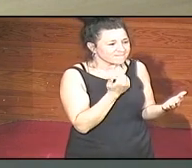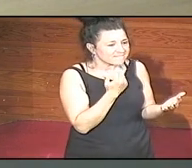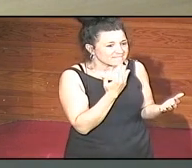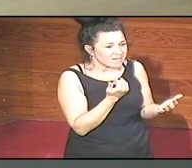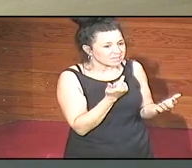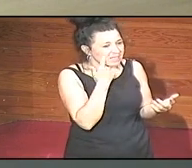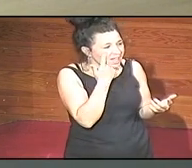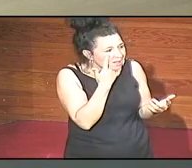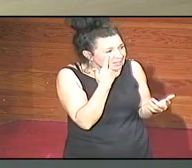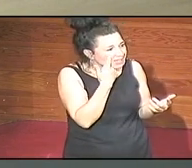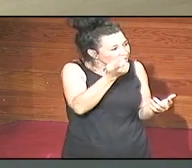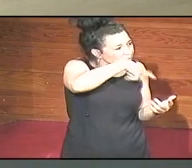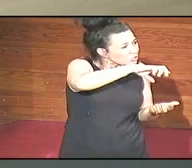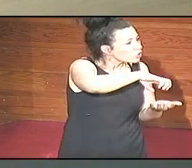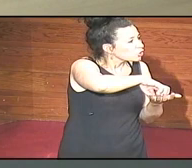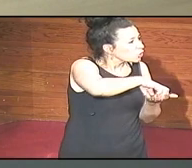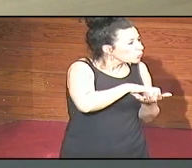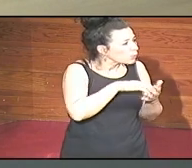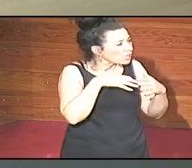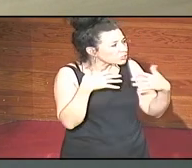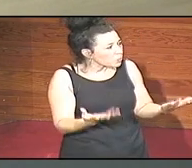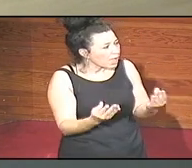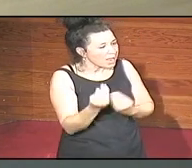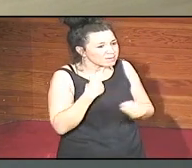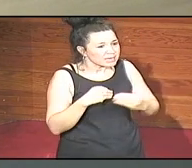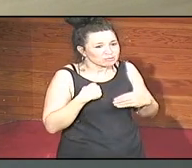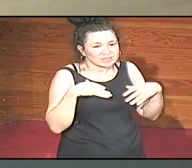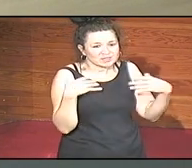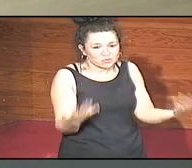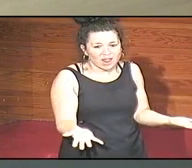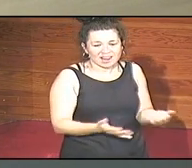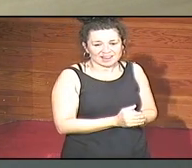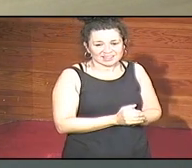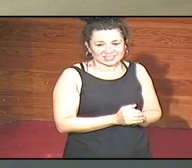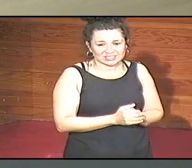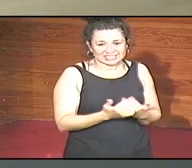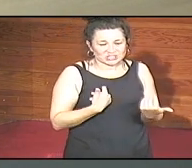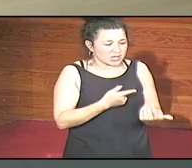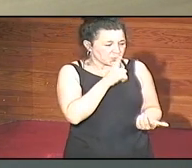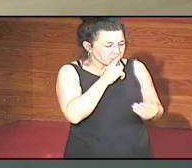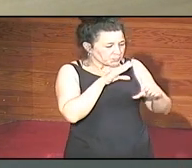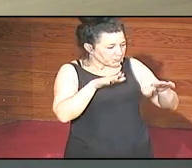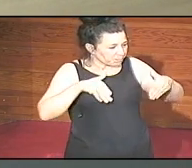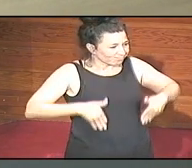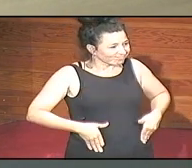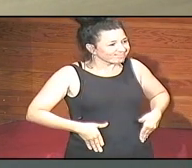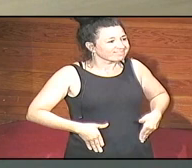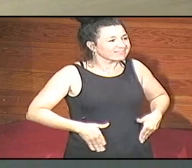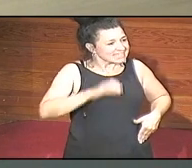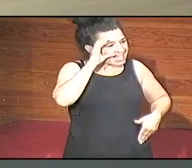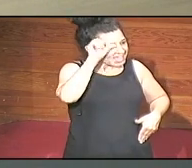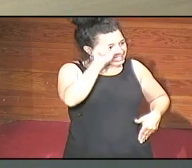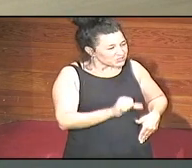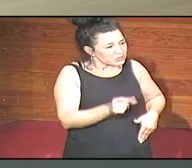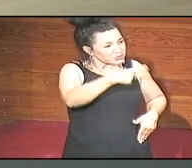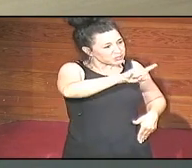qué tipo de dudas y de de preguntas podéis tener así que yo creo que me callo ya os escucho y no responde a